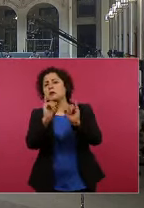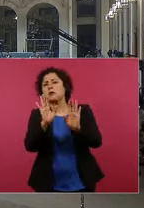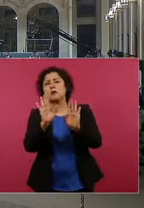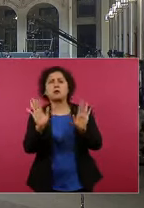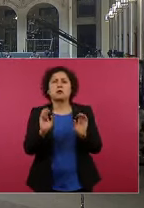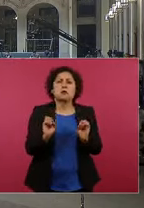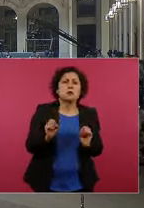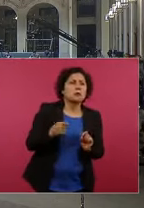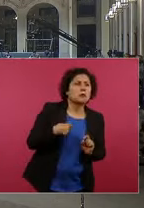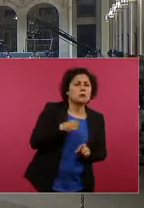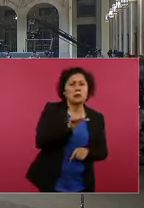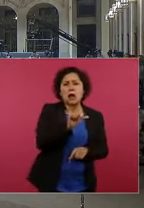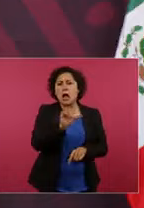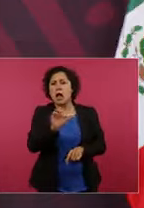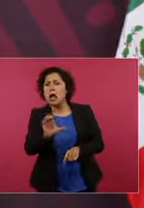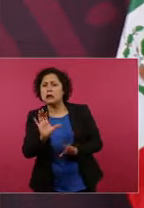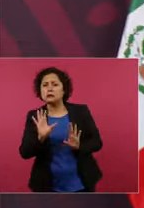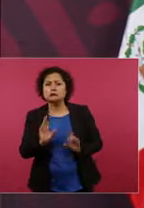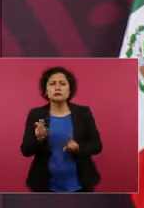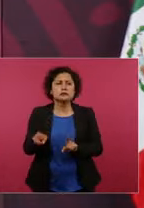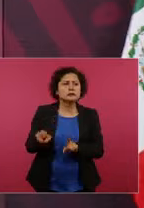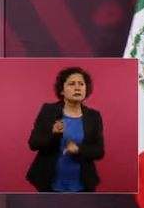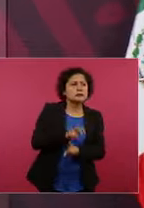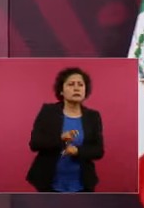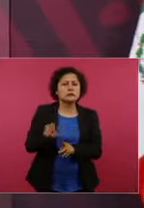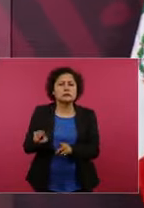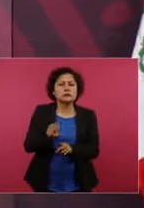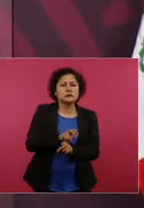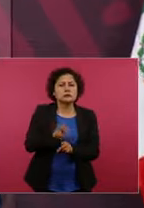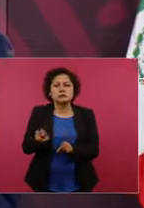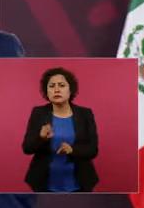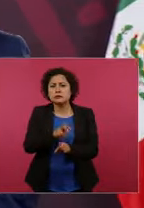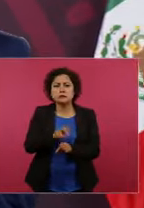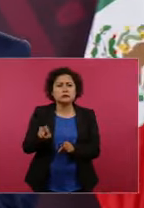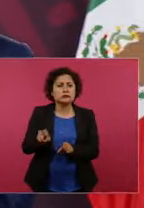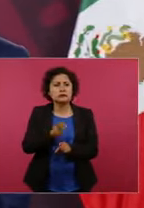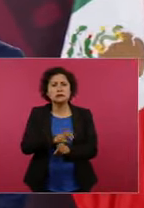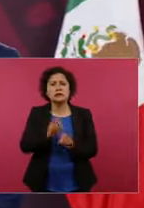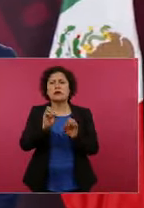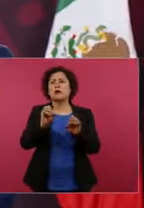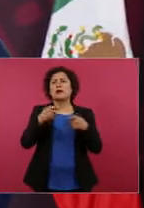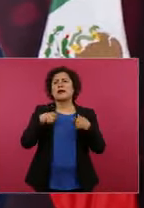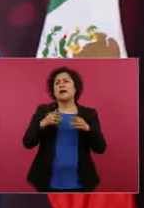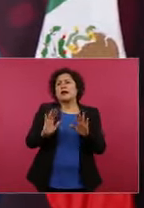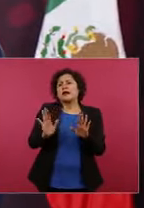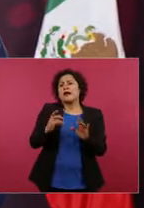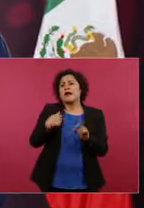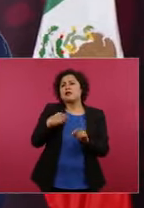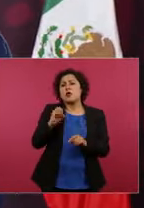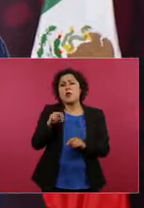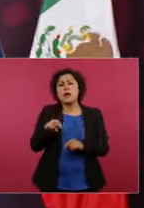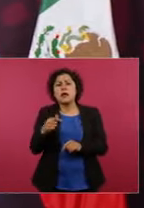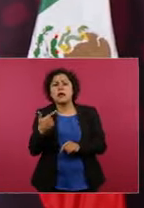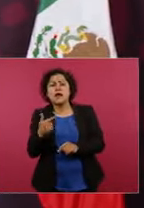civil, no es que soy de una organización no gubernamental,